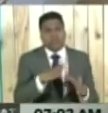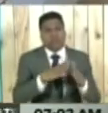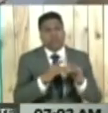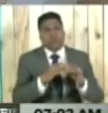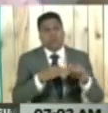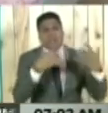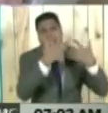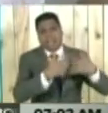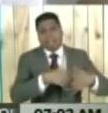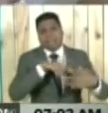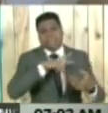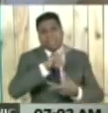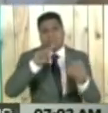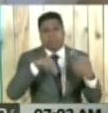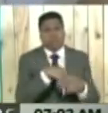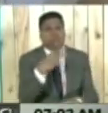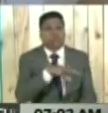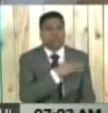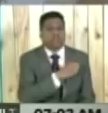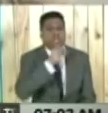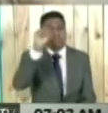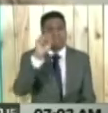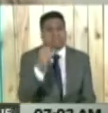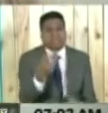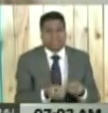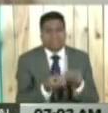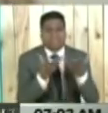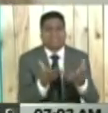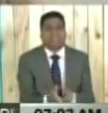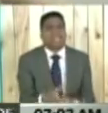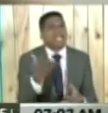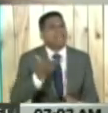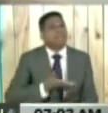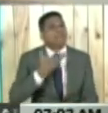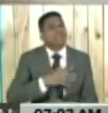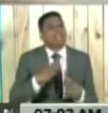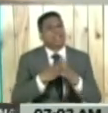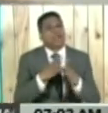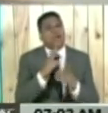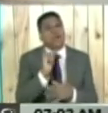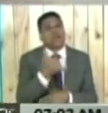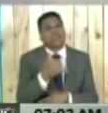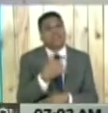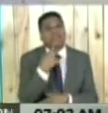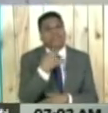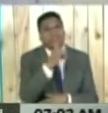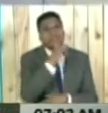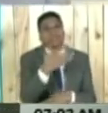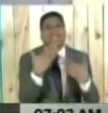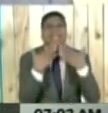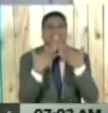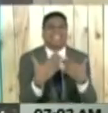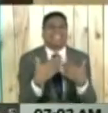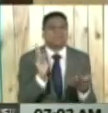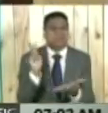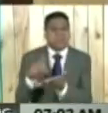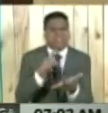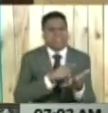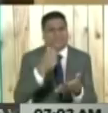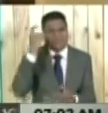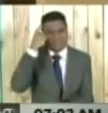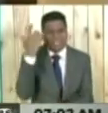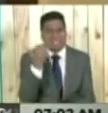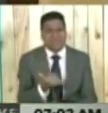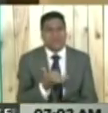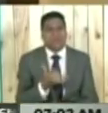la revolución socialista entreguen. Importante ese último dato que nos acaba de ofrecer Yacalín Farías. Muchísimas gracias por haber participado el día de hoy